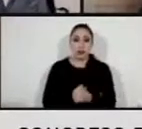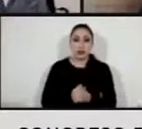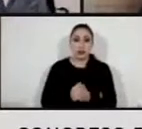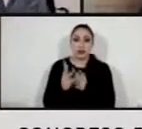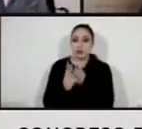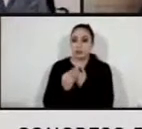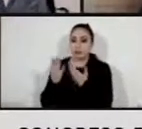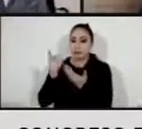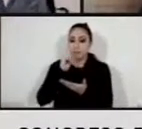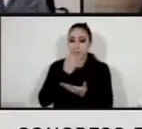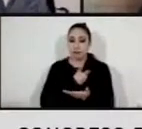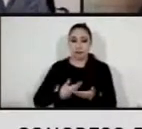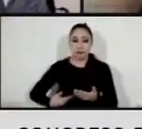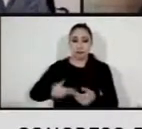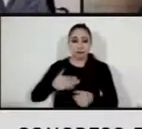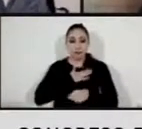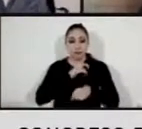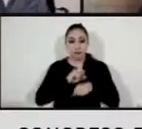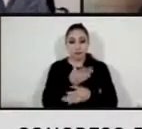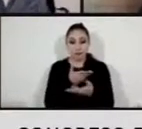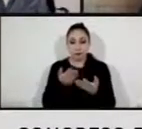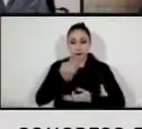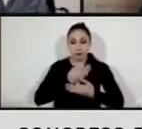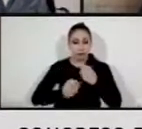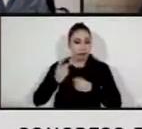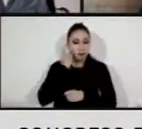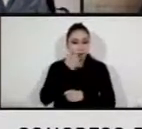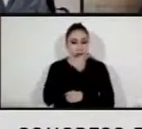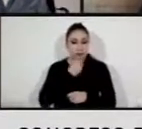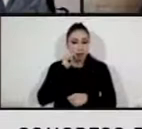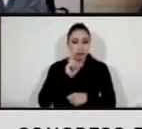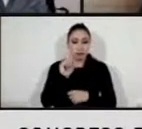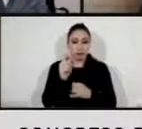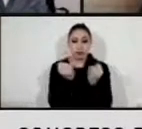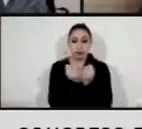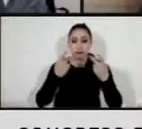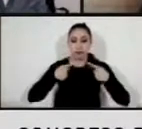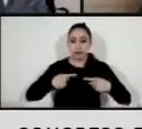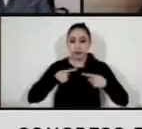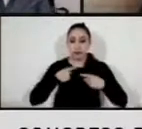Buenos días a todos los diputados y diputadas y a todas las personas que nos siguen